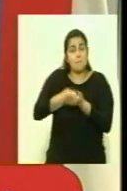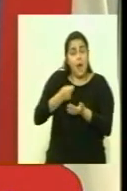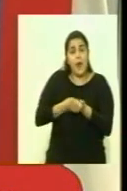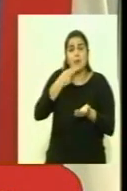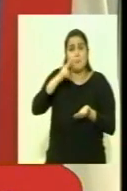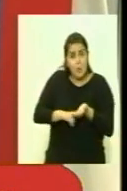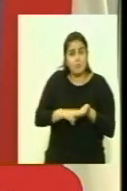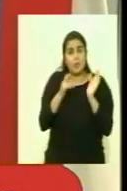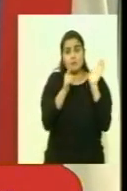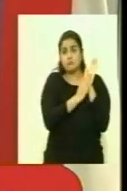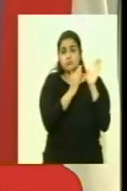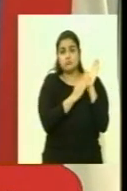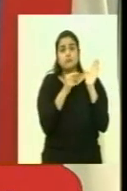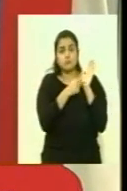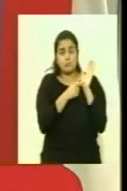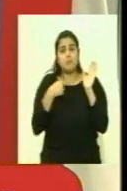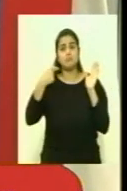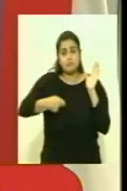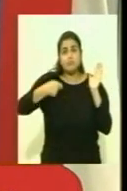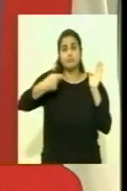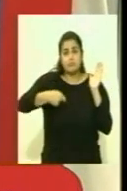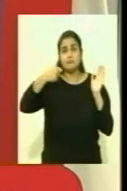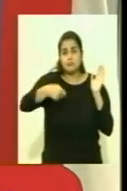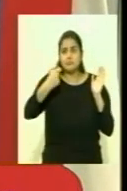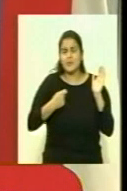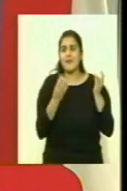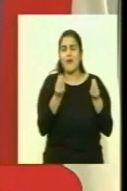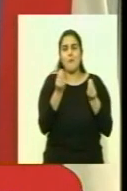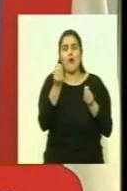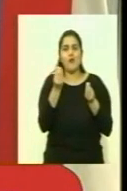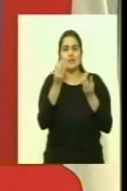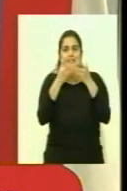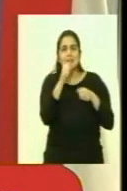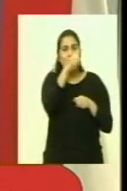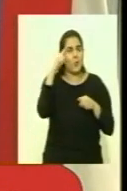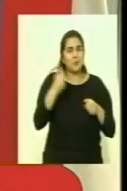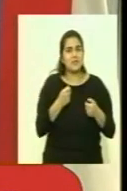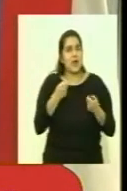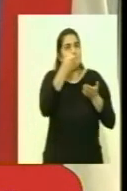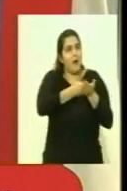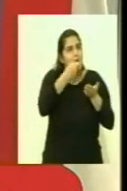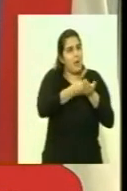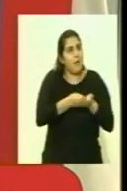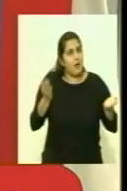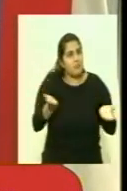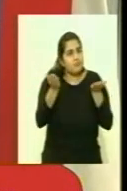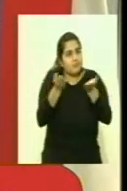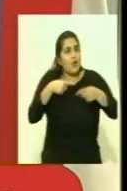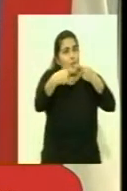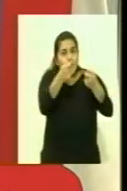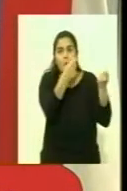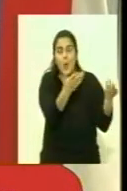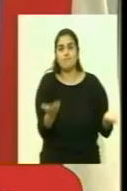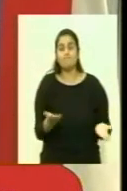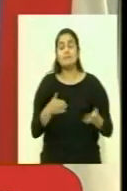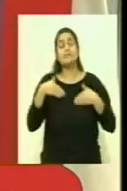tangible, constante y sonante, que son quienes contribuyen a sostener el sistema de justicia. También hay que decir que